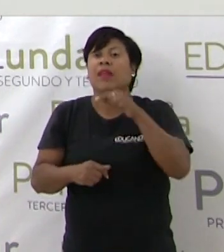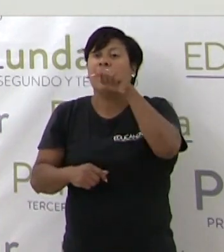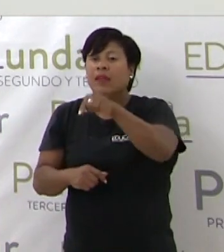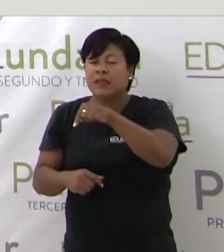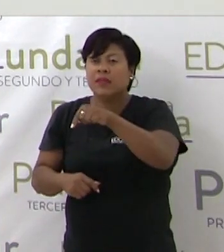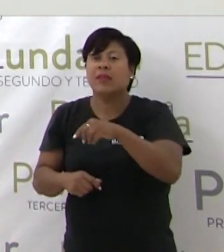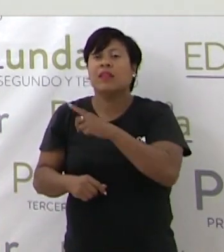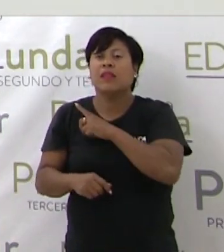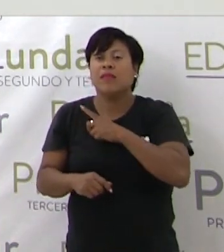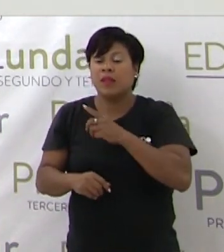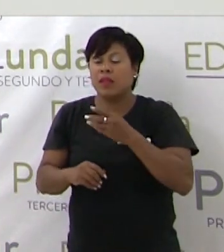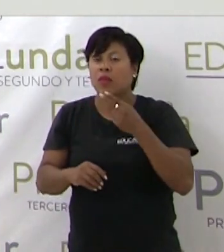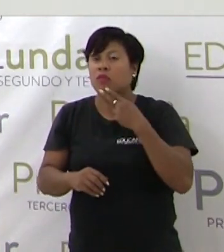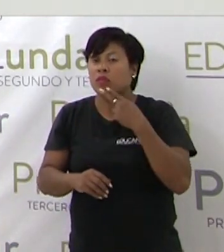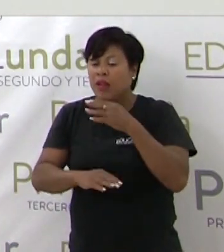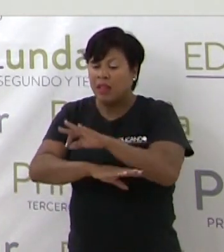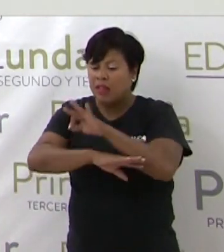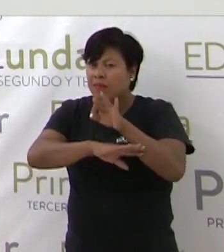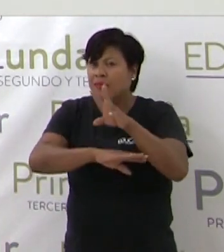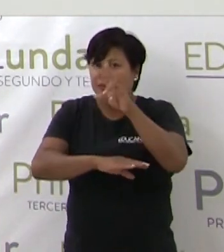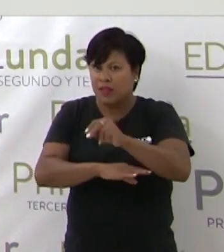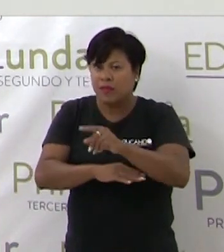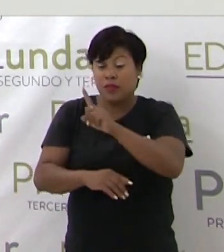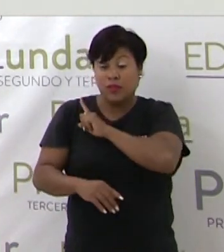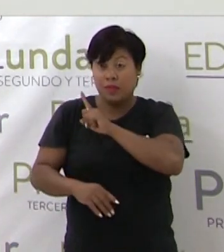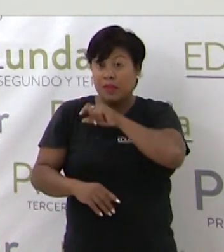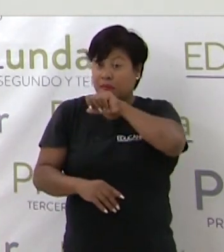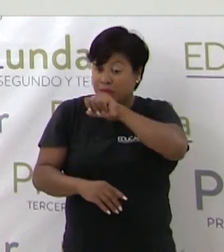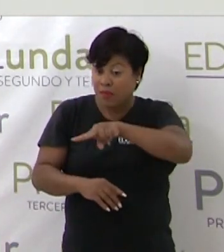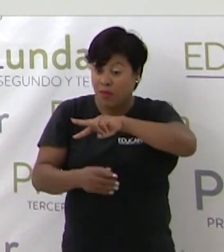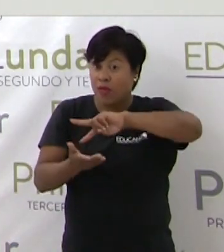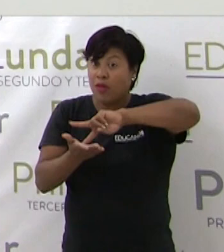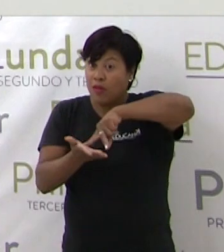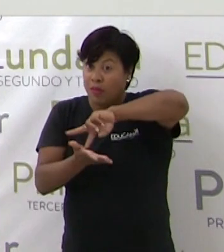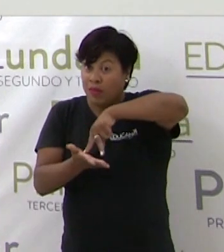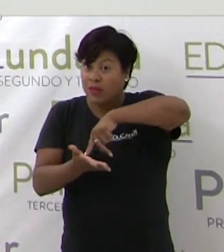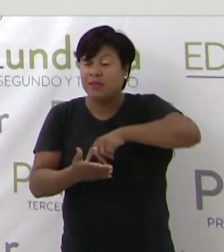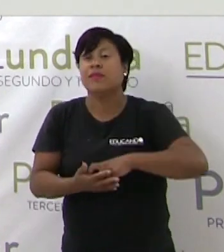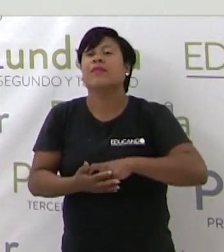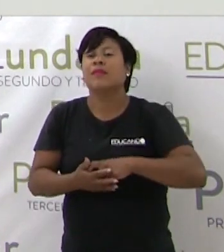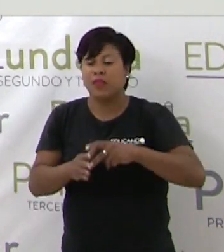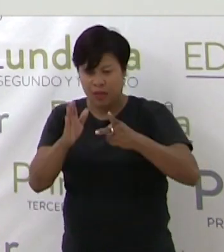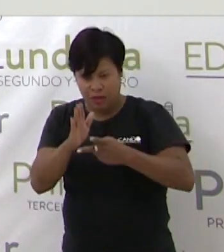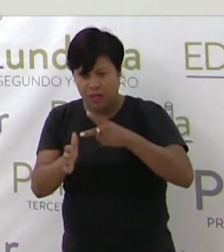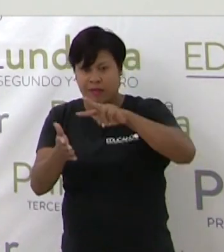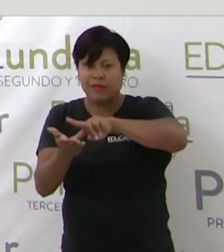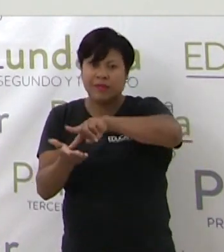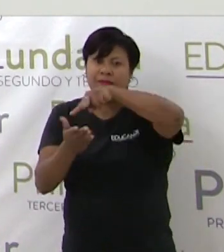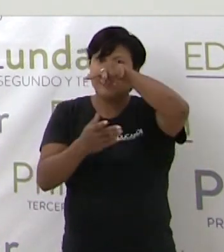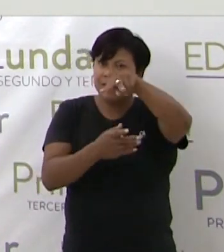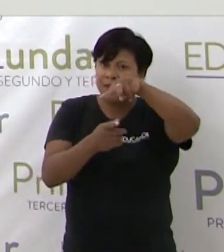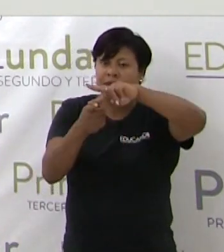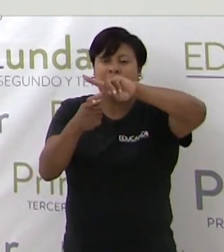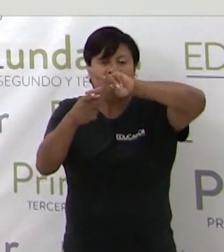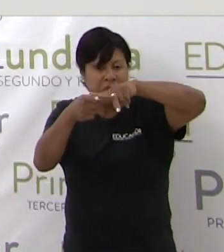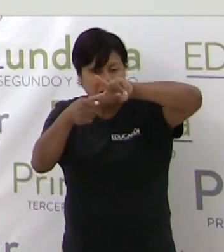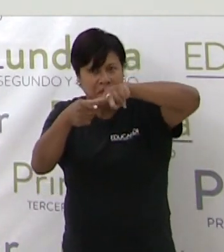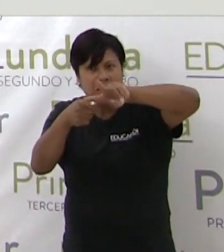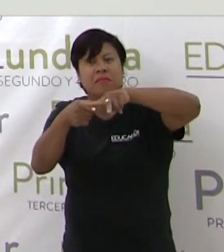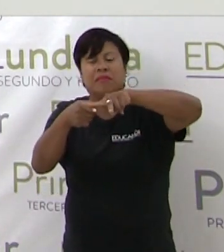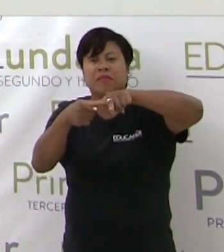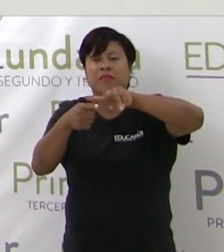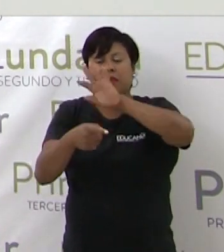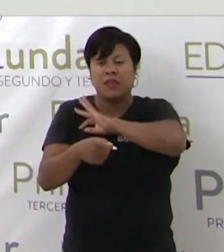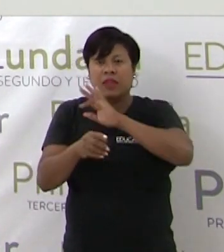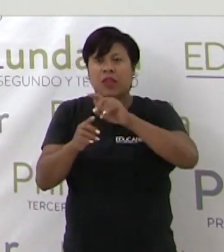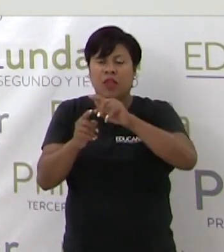tengo que utilizar el transportador, sino nada más con esa misma abertura me posiciono y encuentro